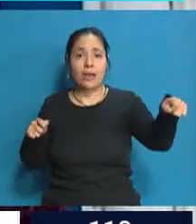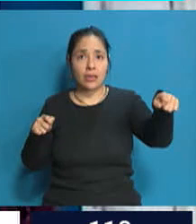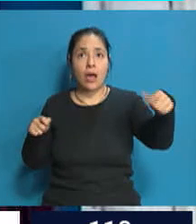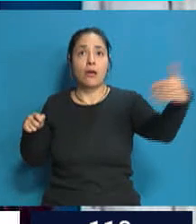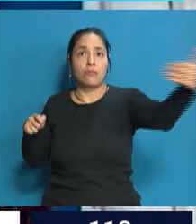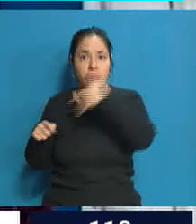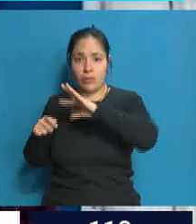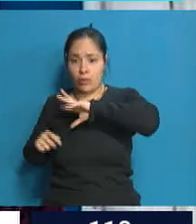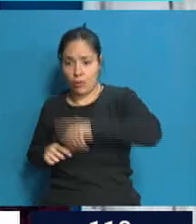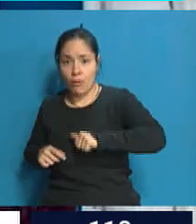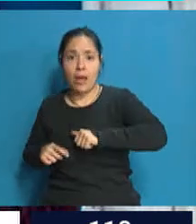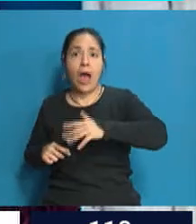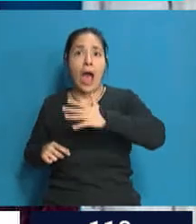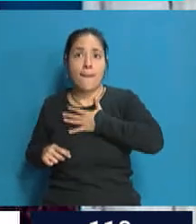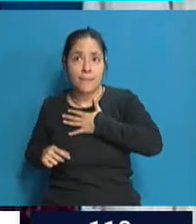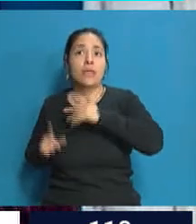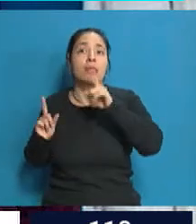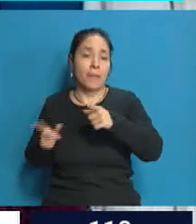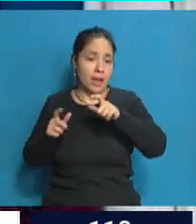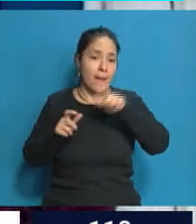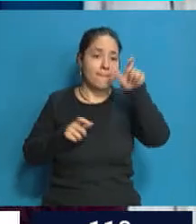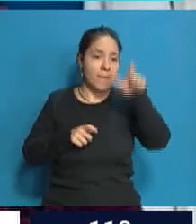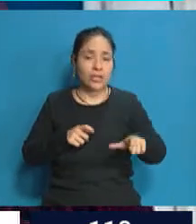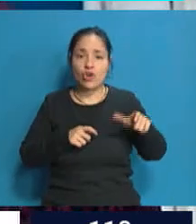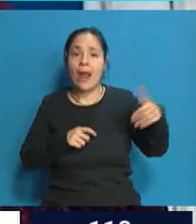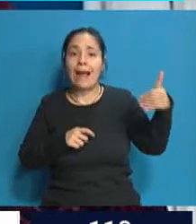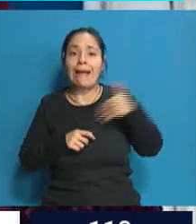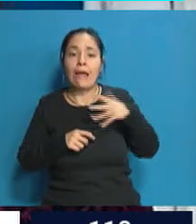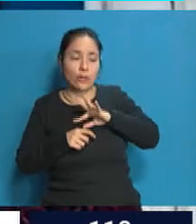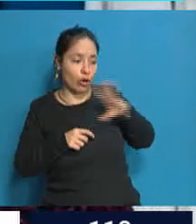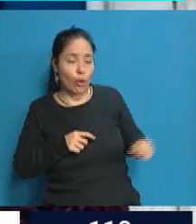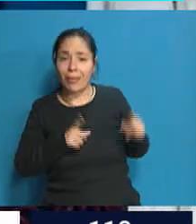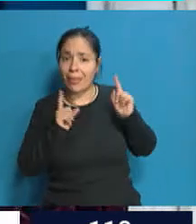a mí y a mi cliente. Entonces, mientras...